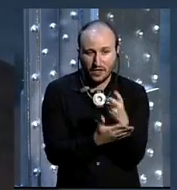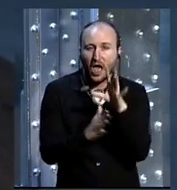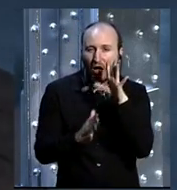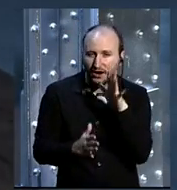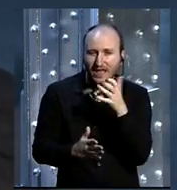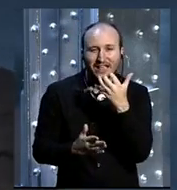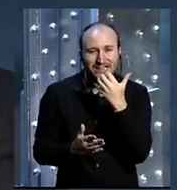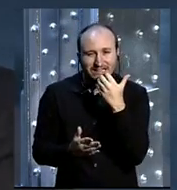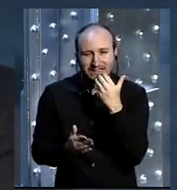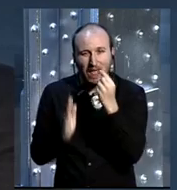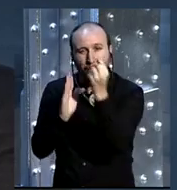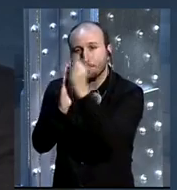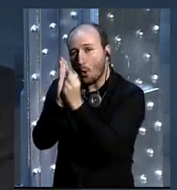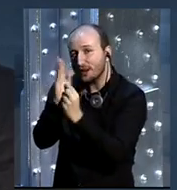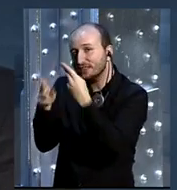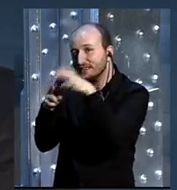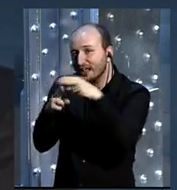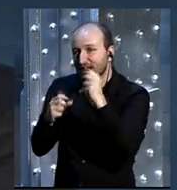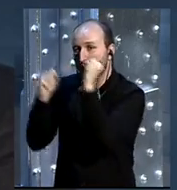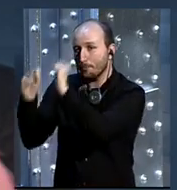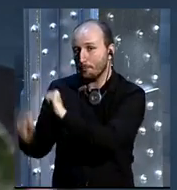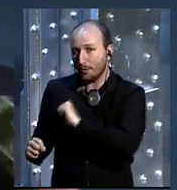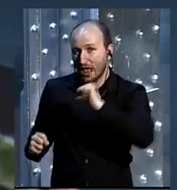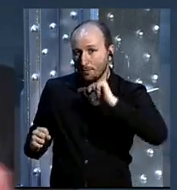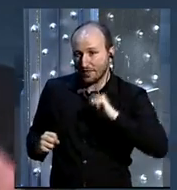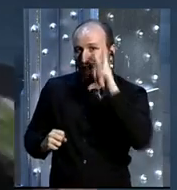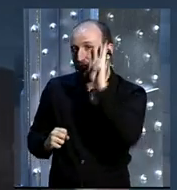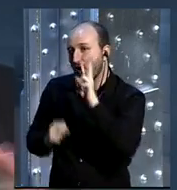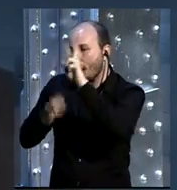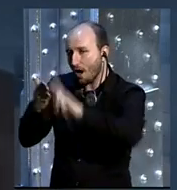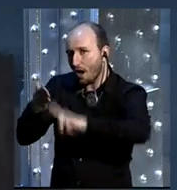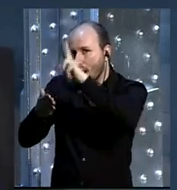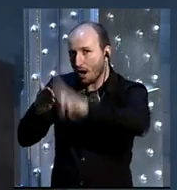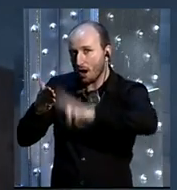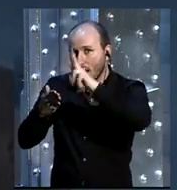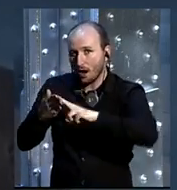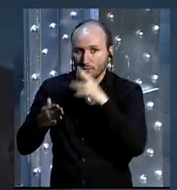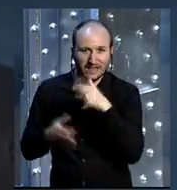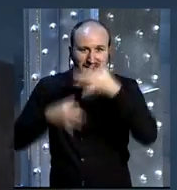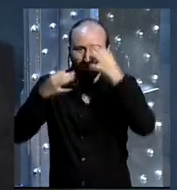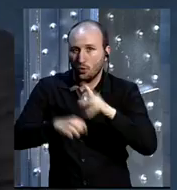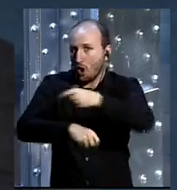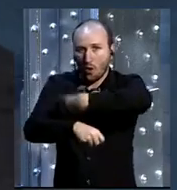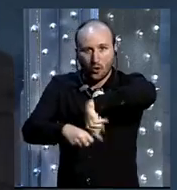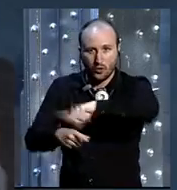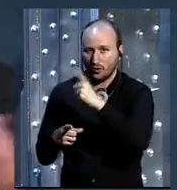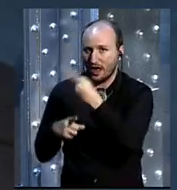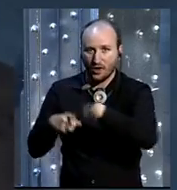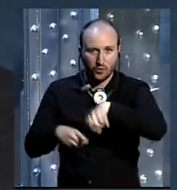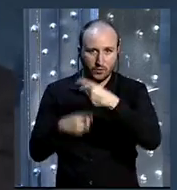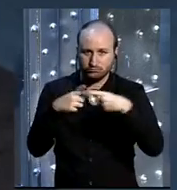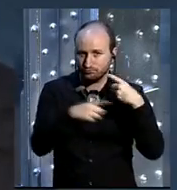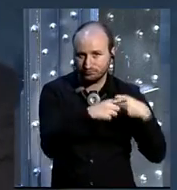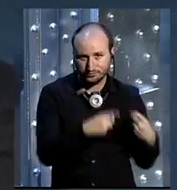a leer cada una de las políticas de privacidad, que no es algo poco razonable, entonces habréis pasado por lo menos 1 hora y media al día leyendo políticas de